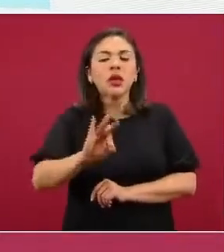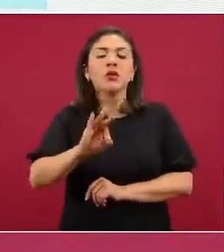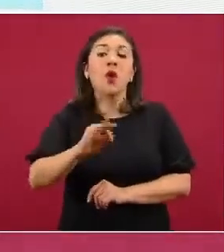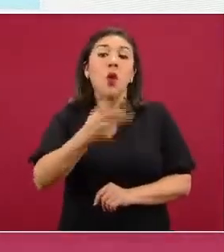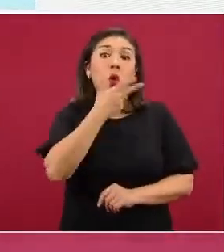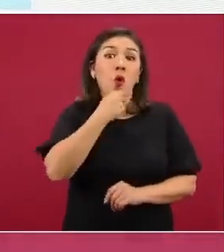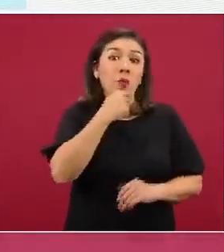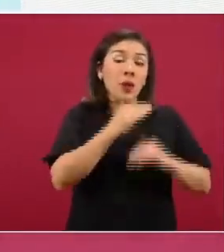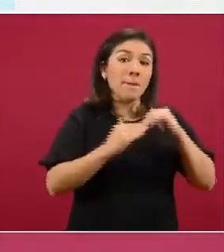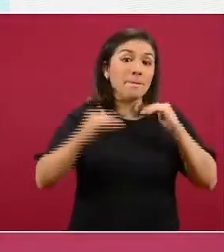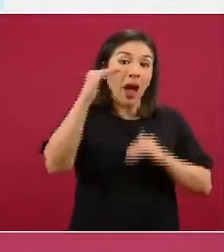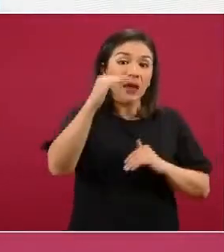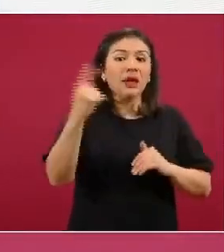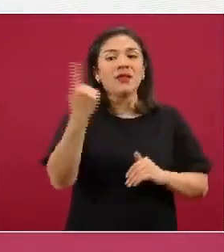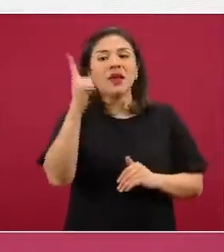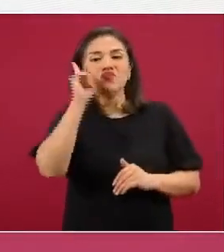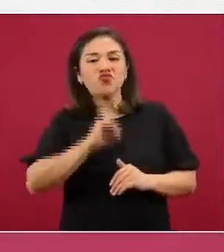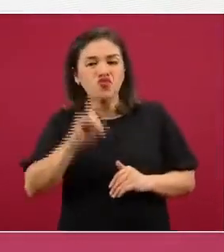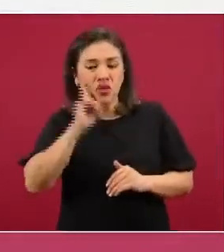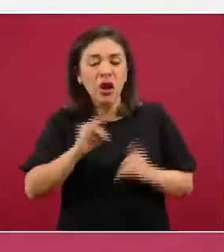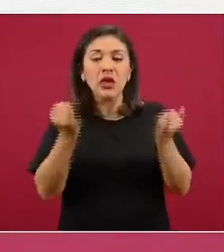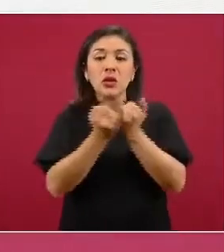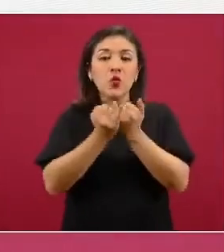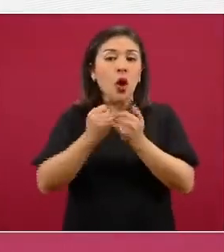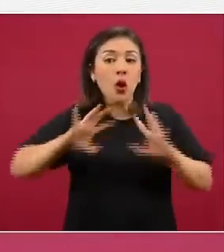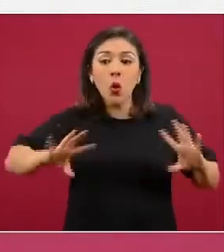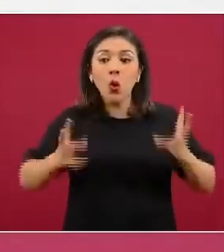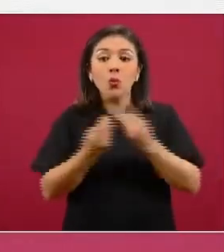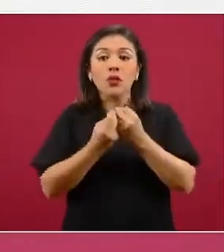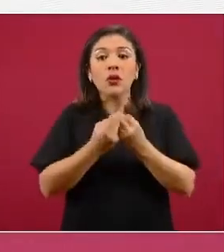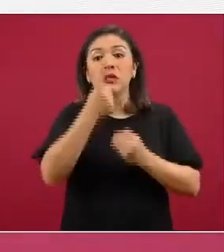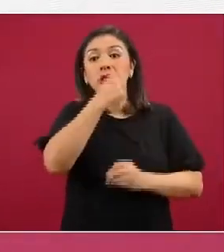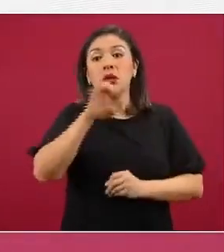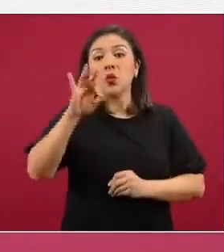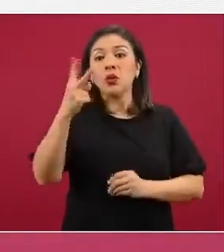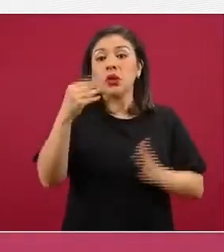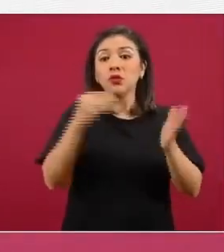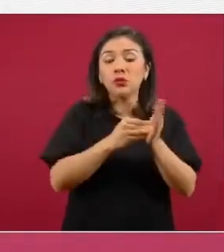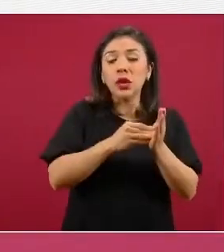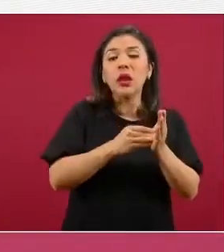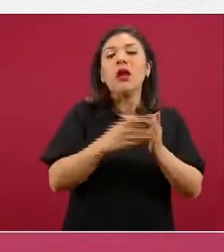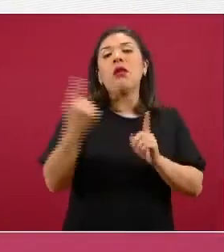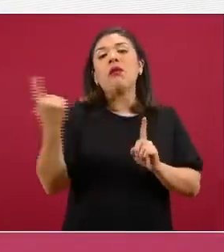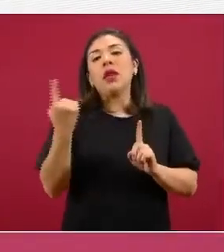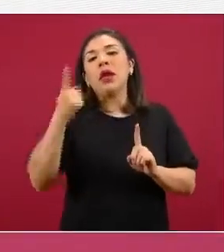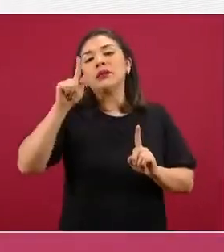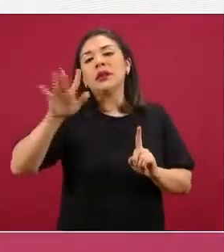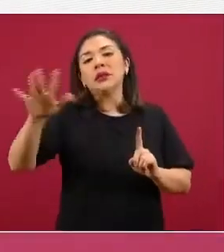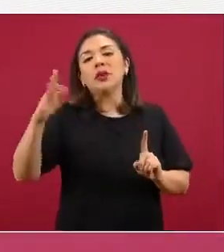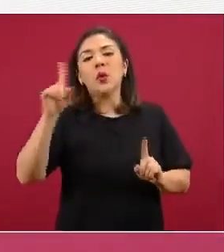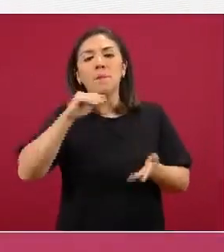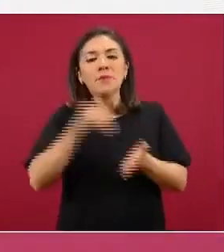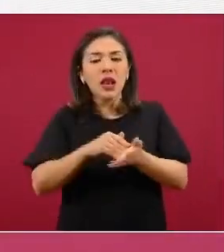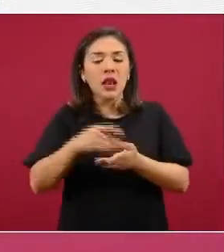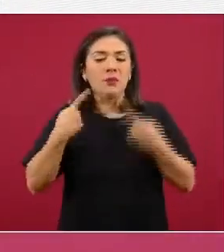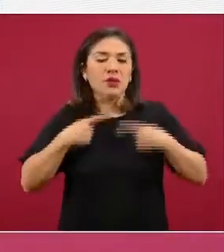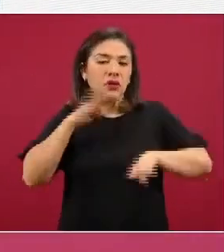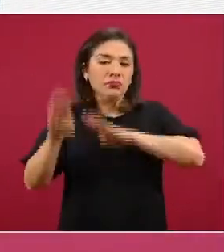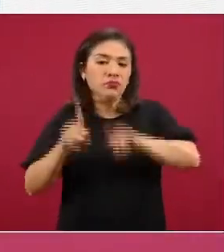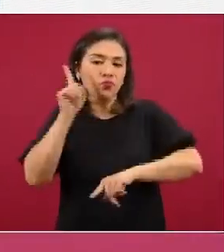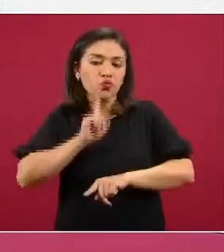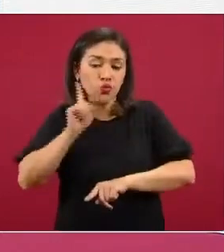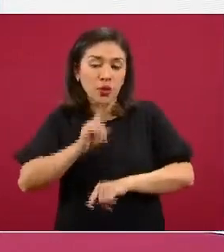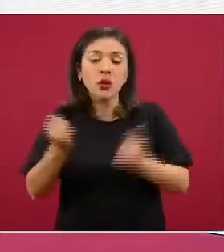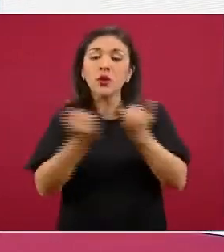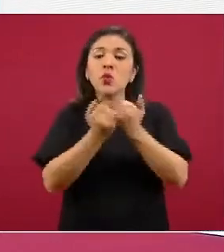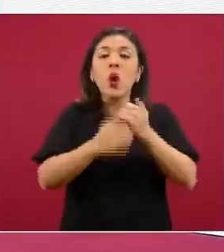hombres que en mujeres, y el total también es mayor, 142,000 contra 75,000 de exceso de función, y por